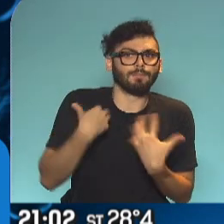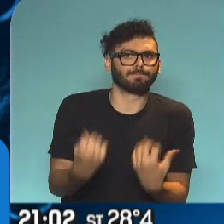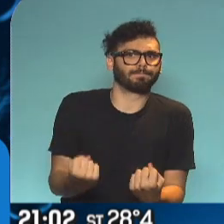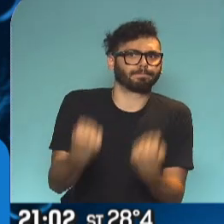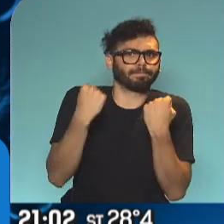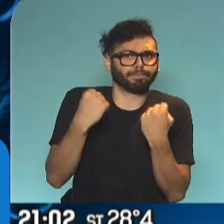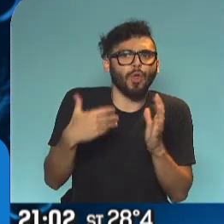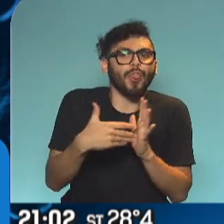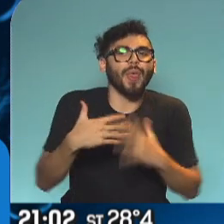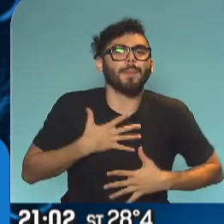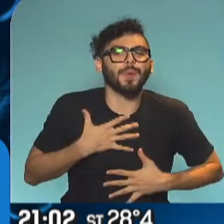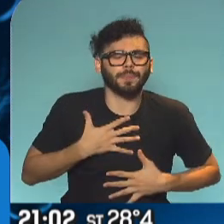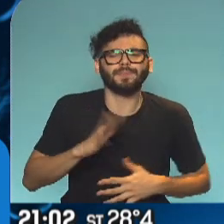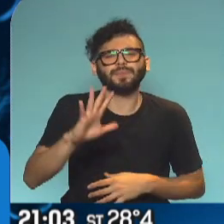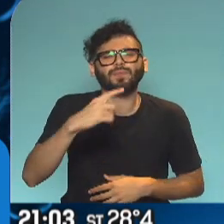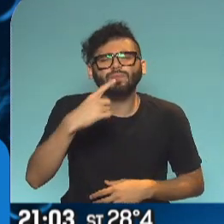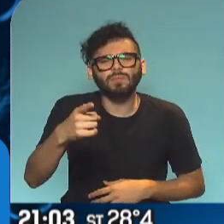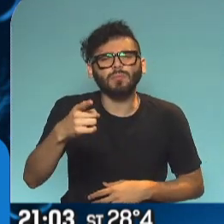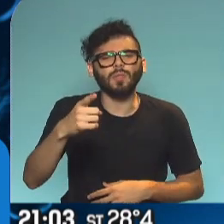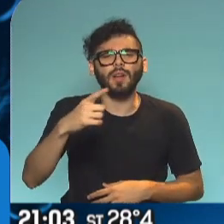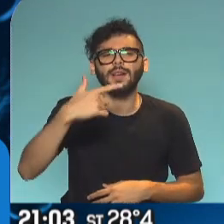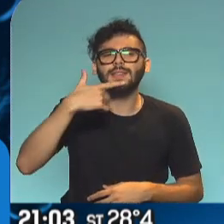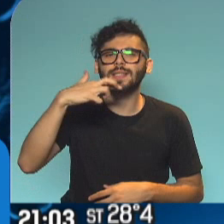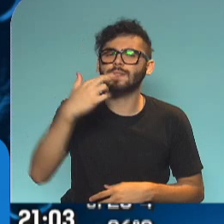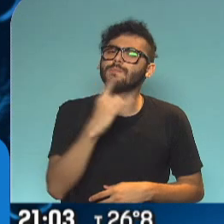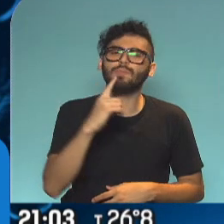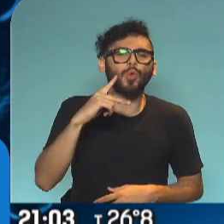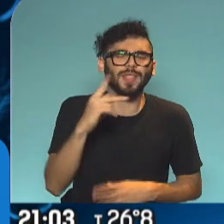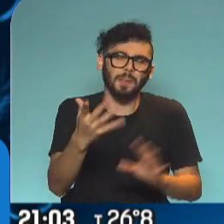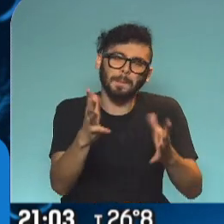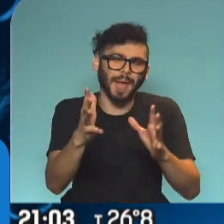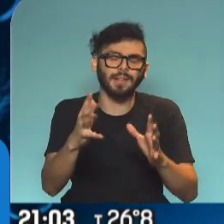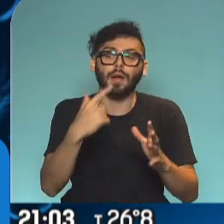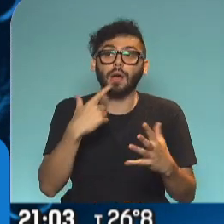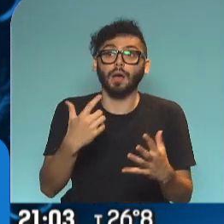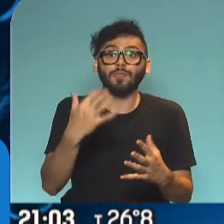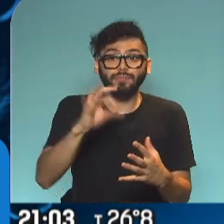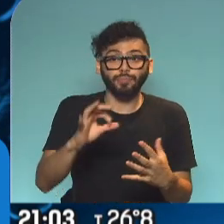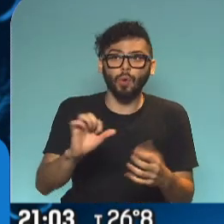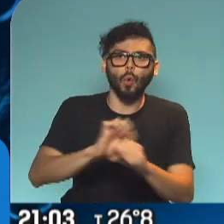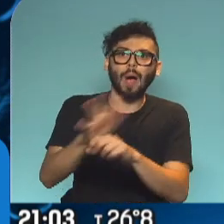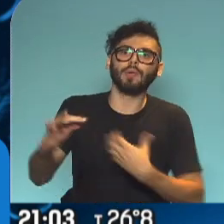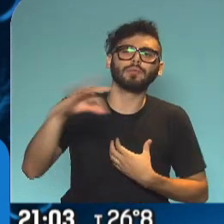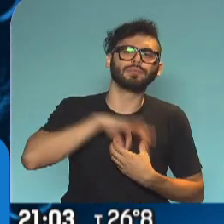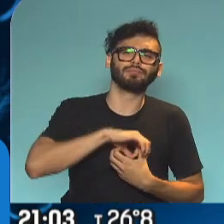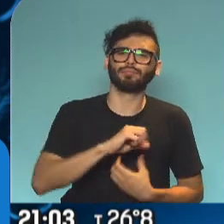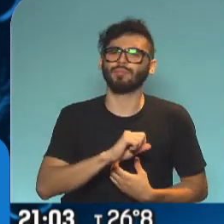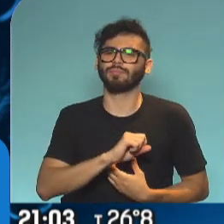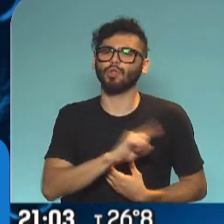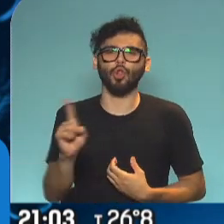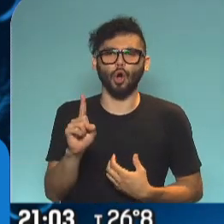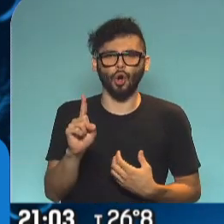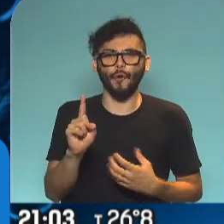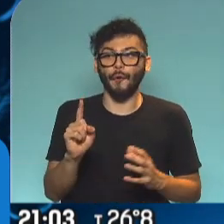viene de la mano. ¿Garantiza la Sputnik la inmunidad contra el coronavirus? Mire, ninguna le va a garantizar el